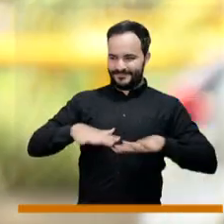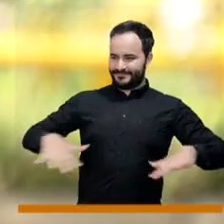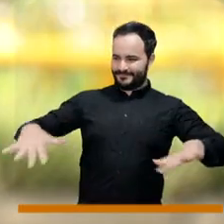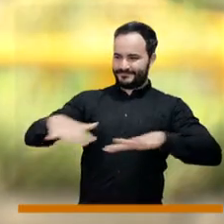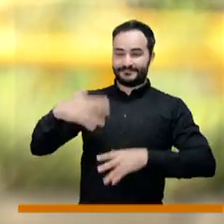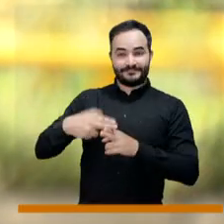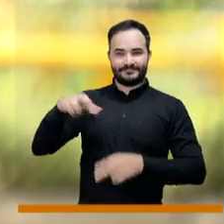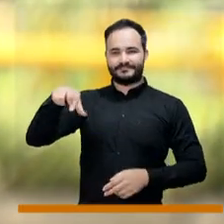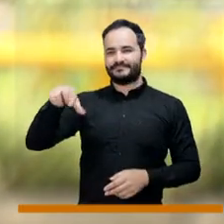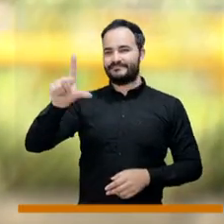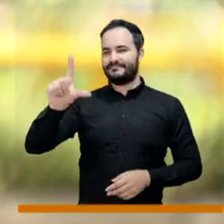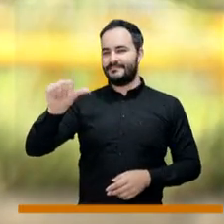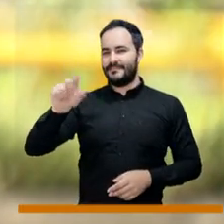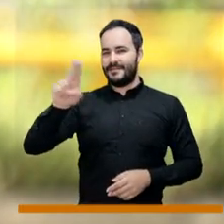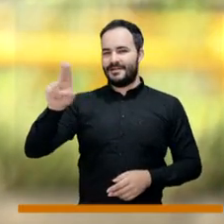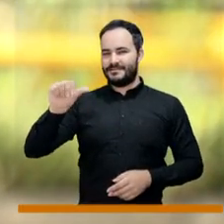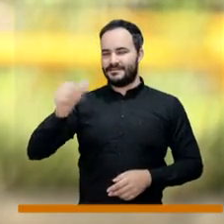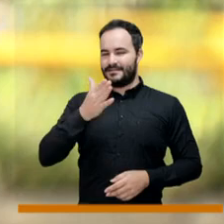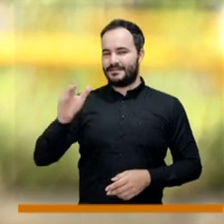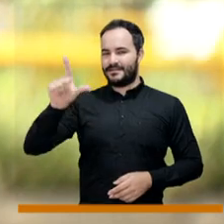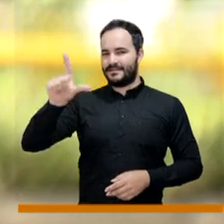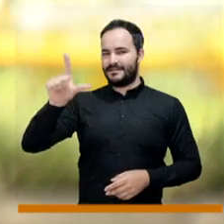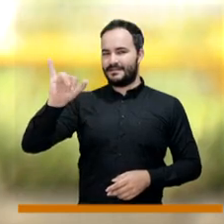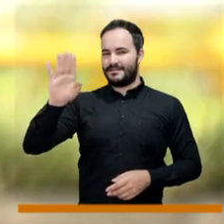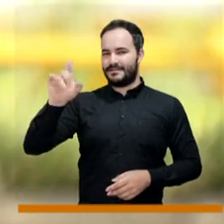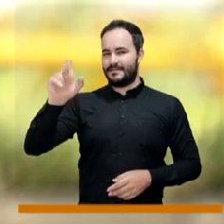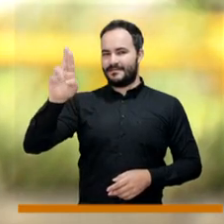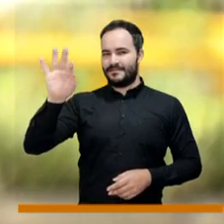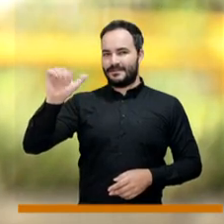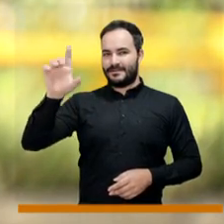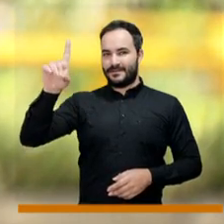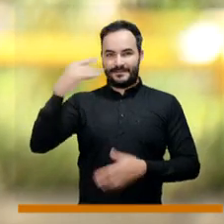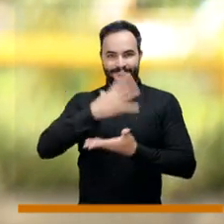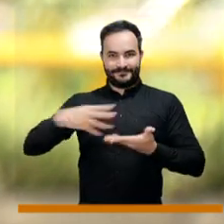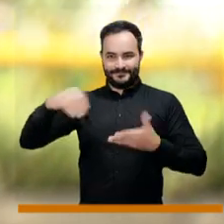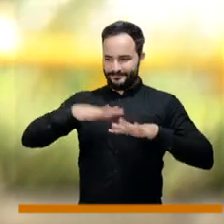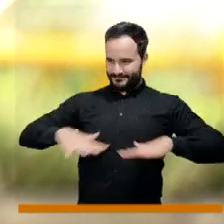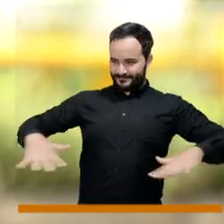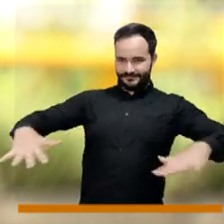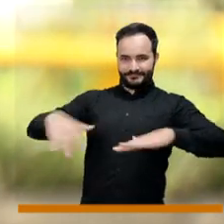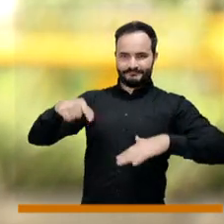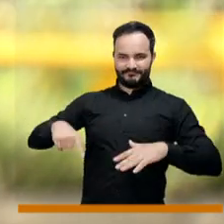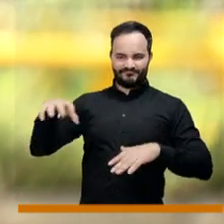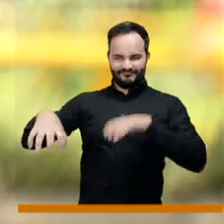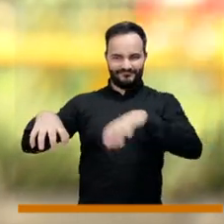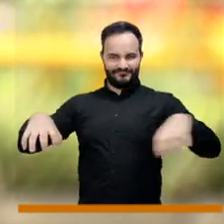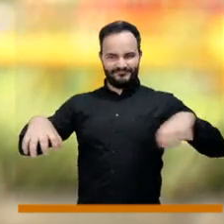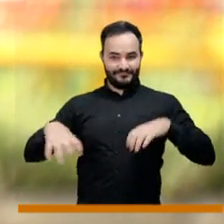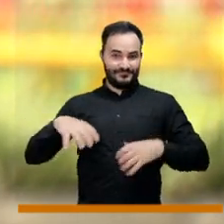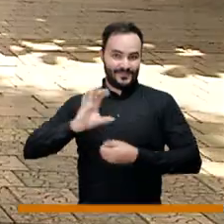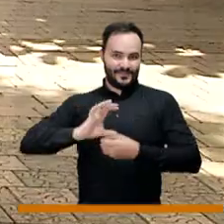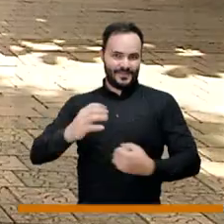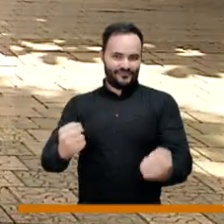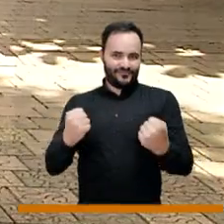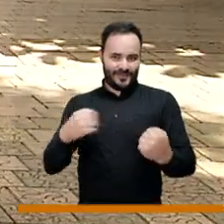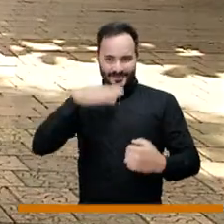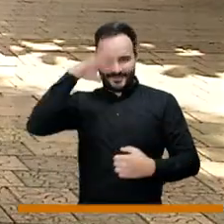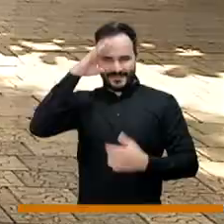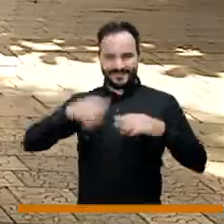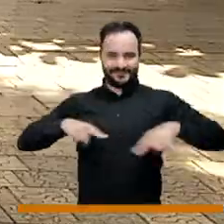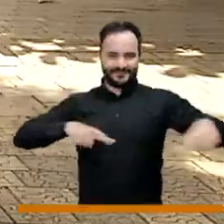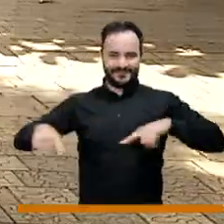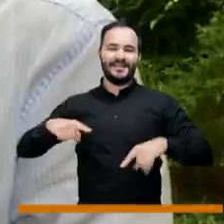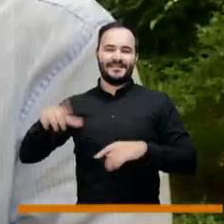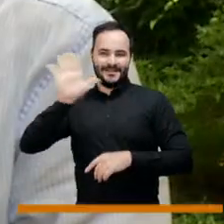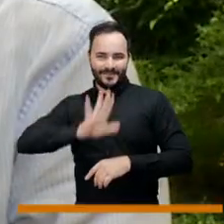es característico del poder político de la ciudad y del departamento, con nuestro invitado, el anfitrión de este espacio,